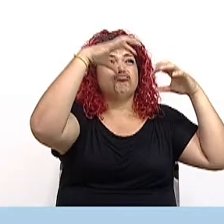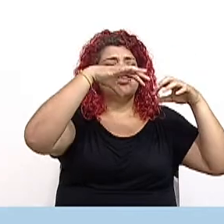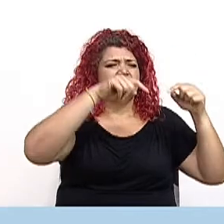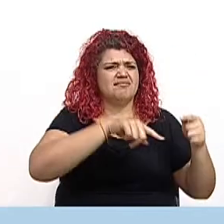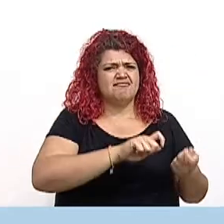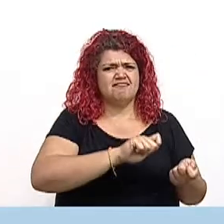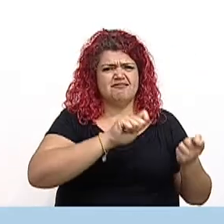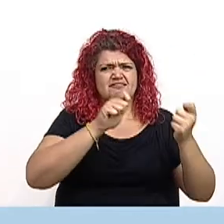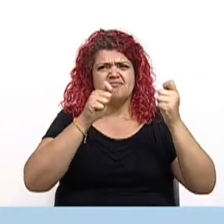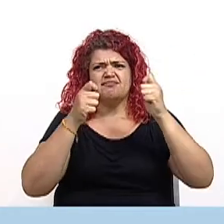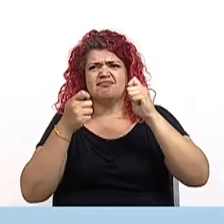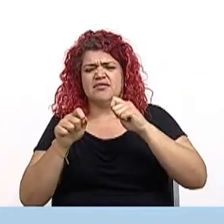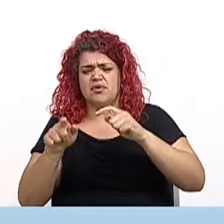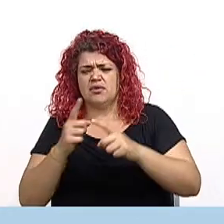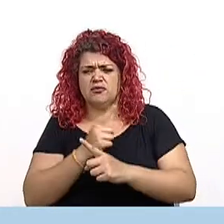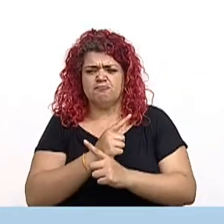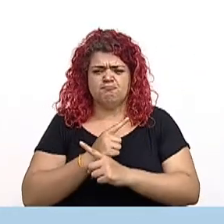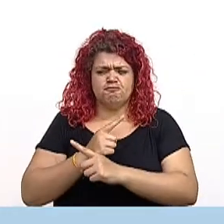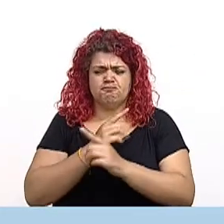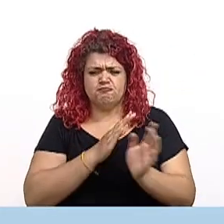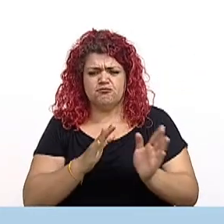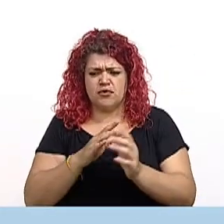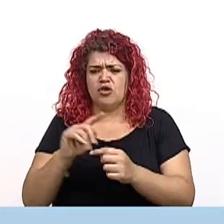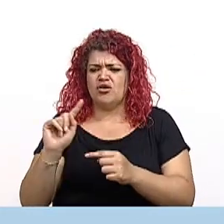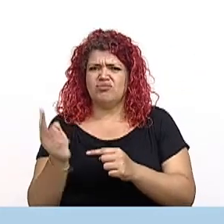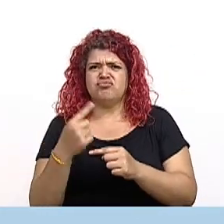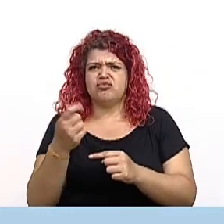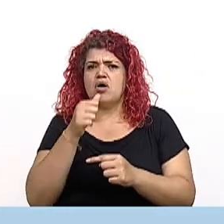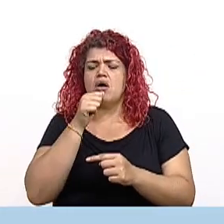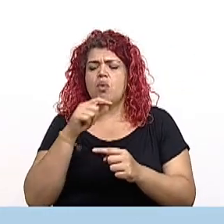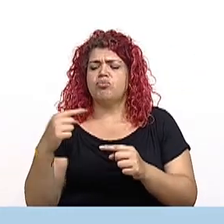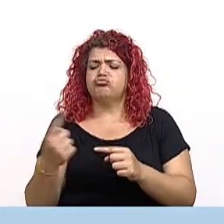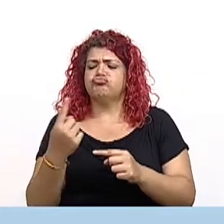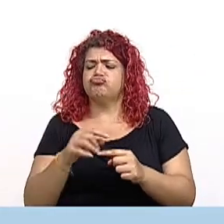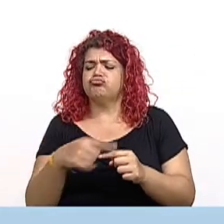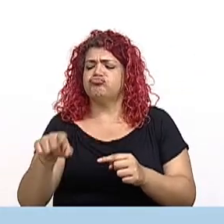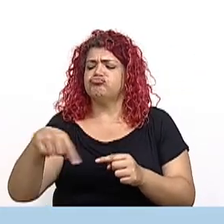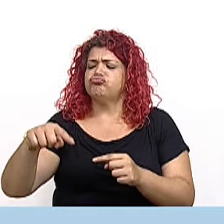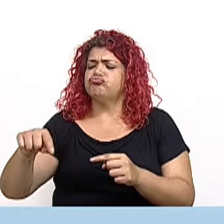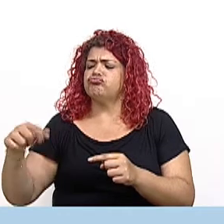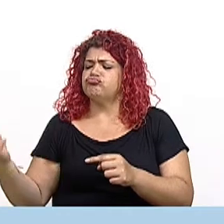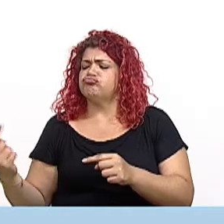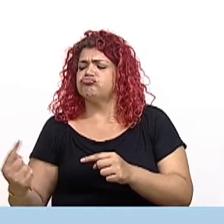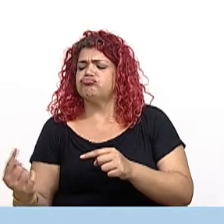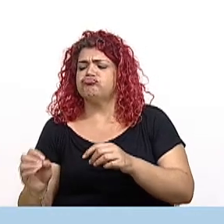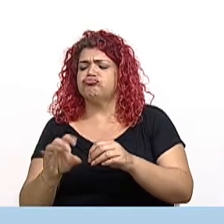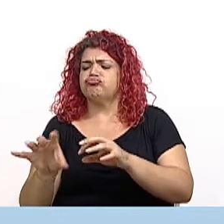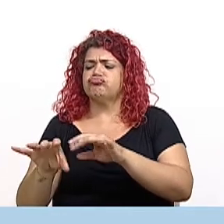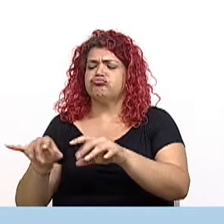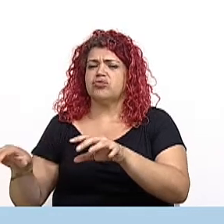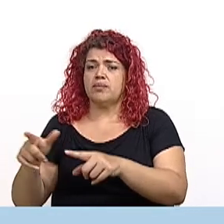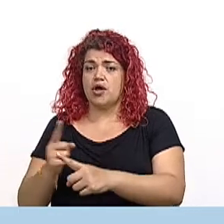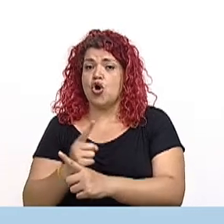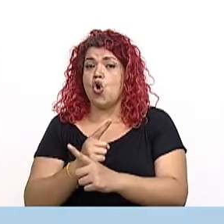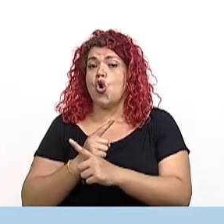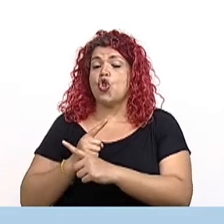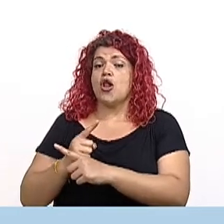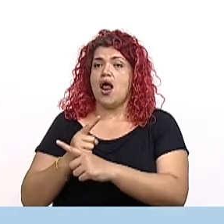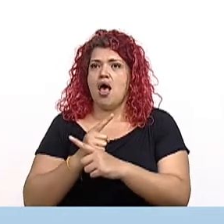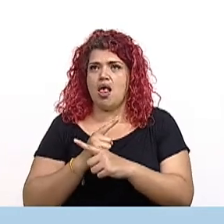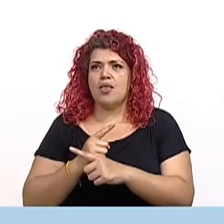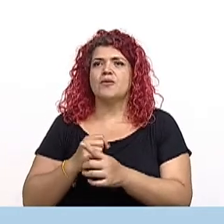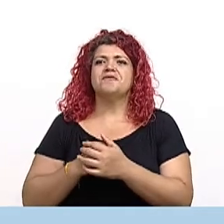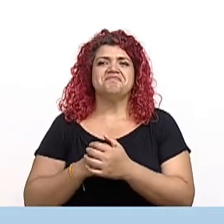utilizar también con medida y bien planificado un riego artificial, controlado y medido? Eso ayudaría muchísimo desde el